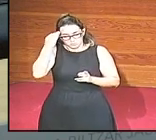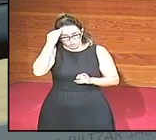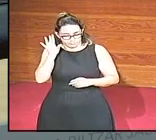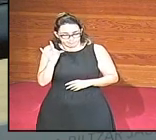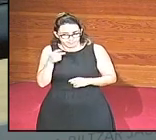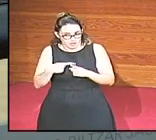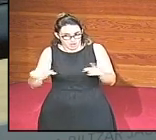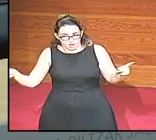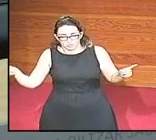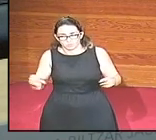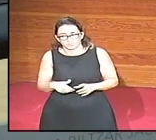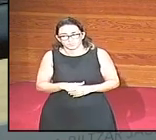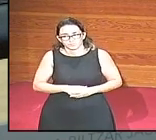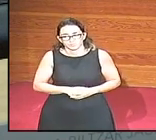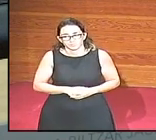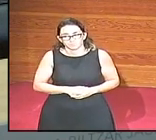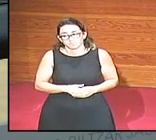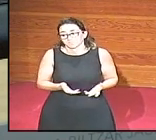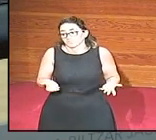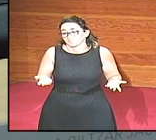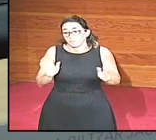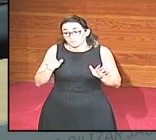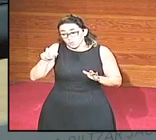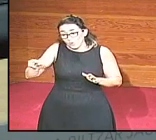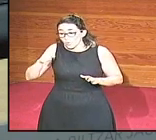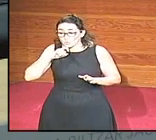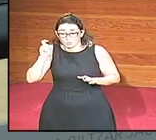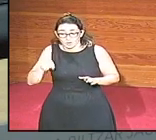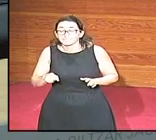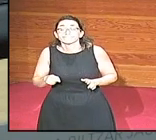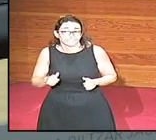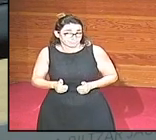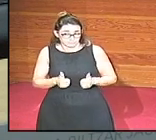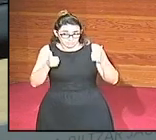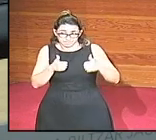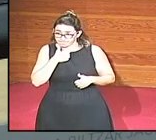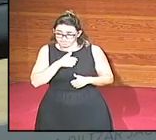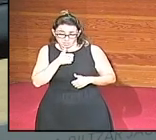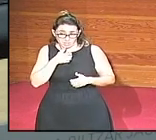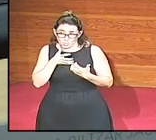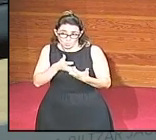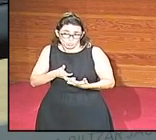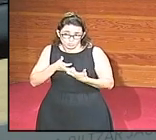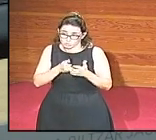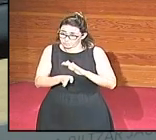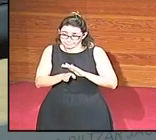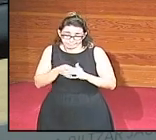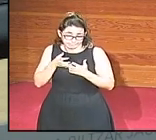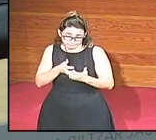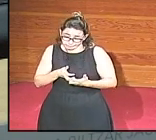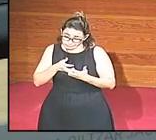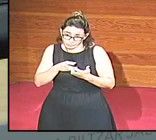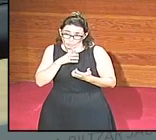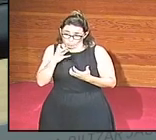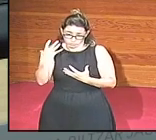pinta para largo. Pero a los ucranianos no les queda más cojones que seguir luchando, porque les están quemando la